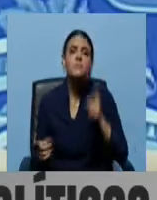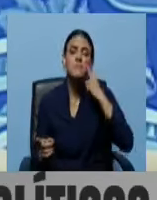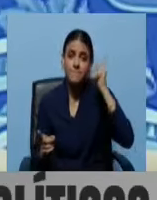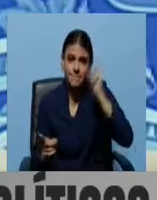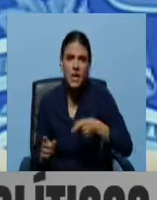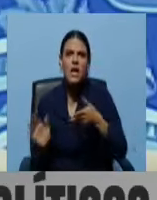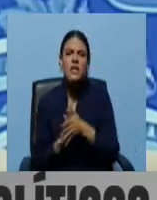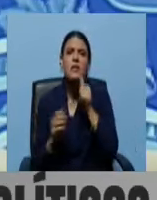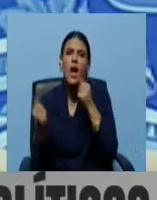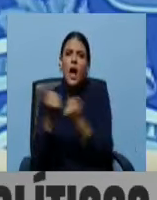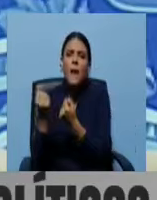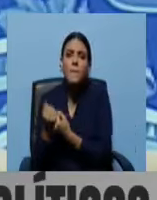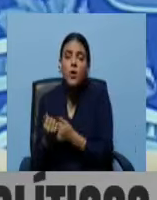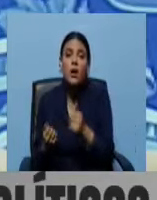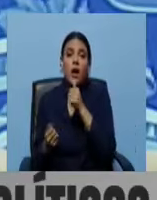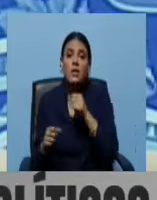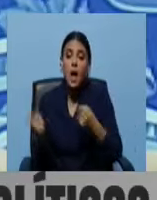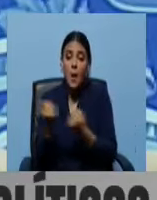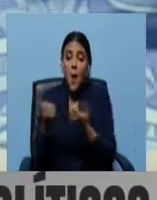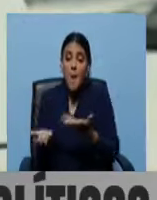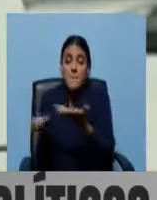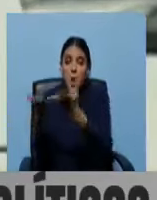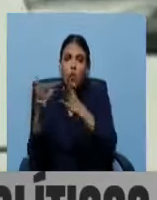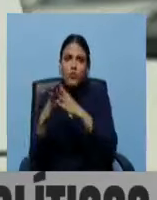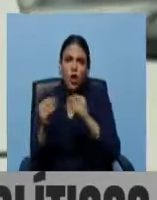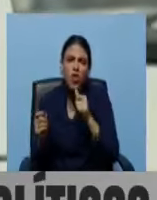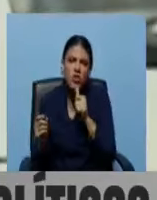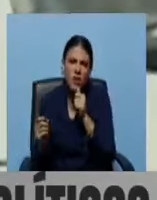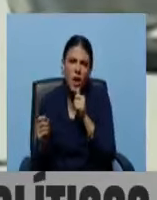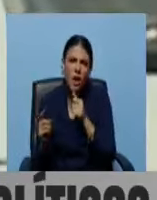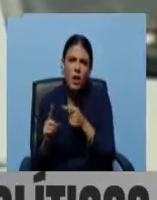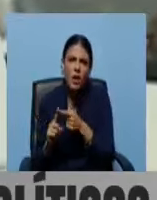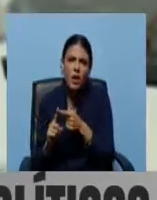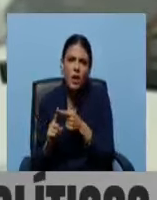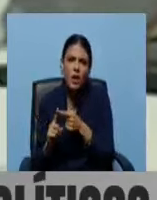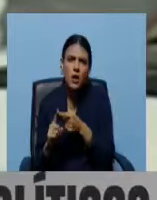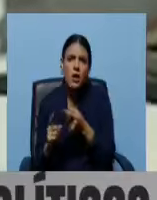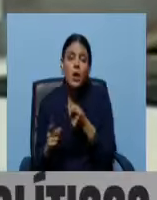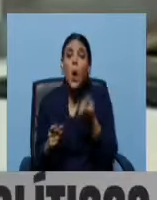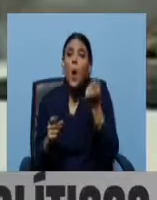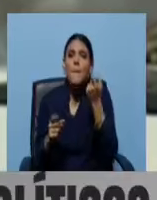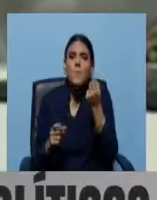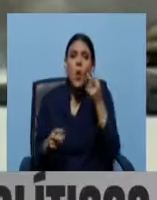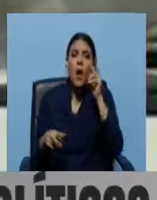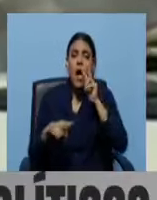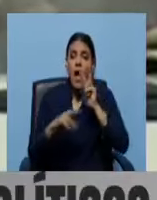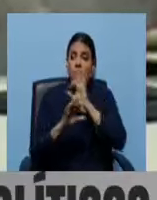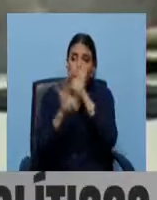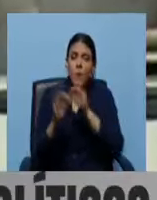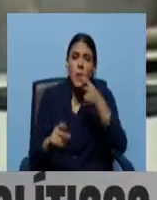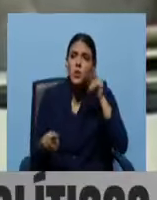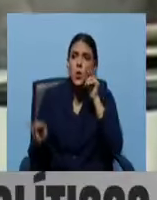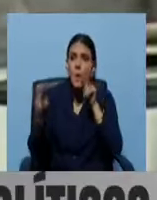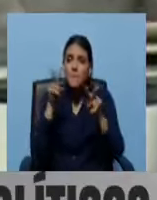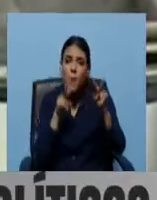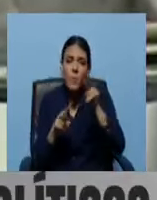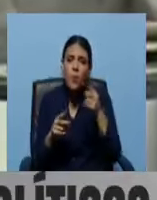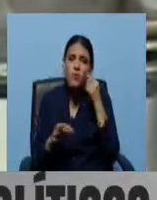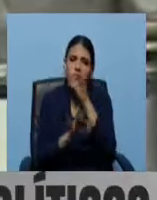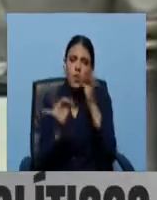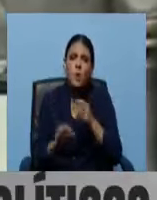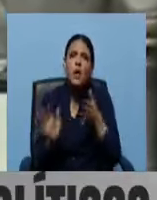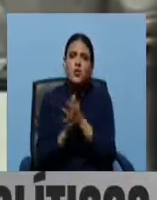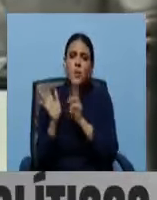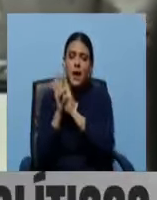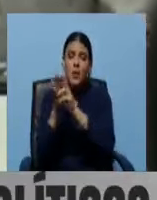debidamente avalado y debidamente promovido, pocas veces debe haberse visto, por ejemplo, que un